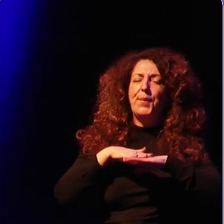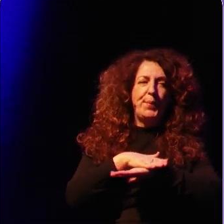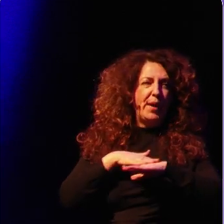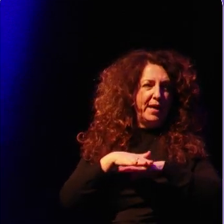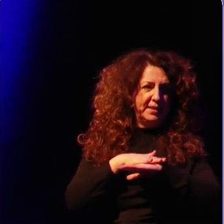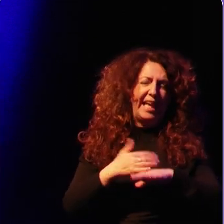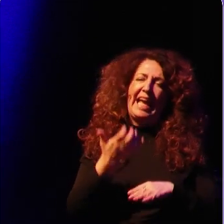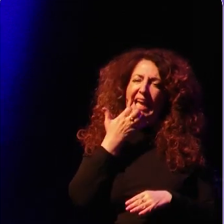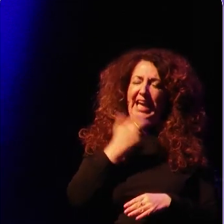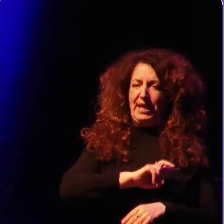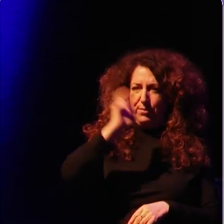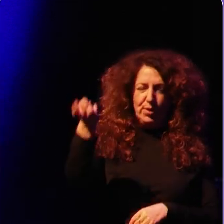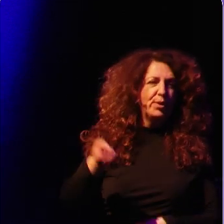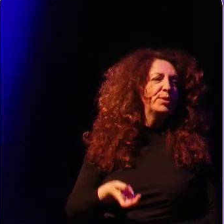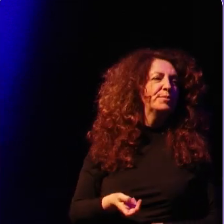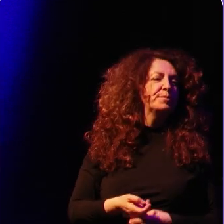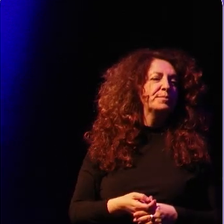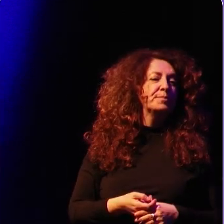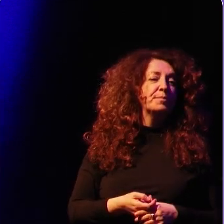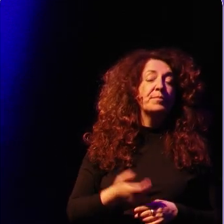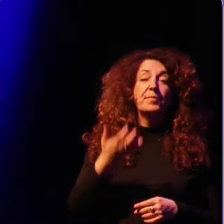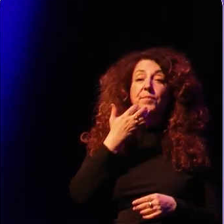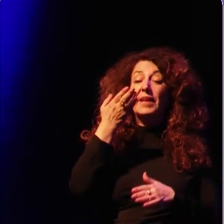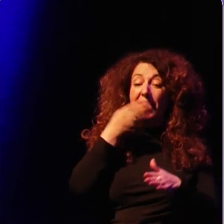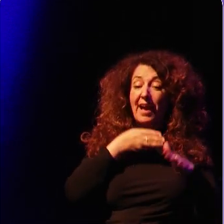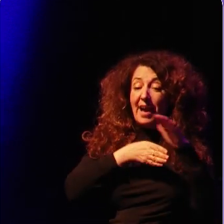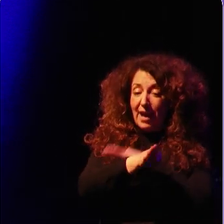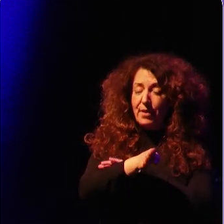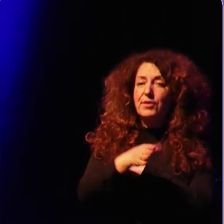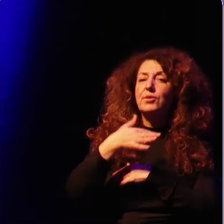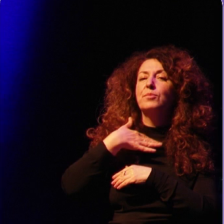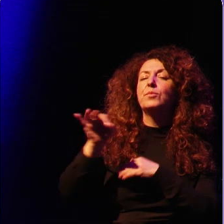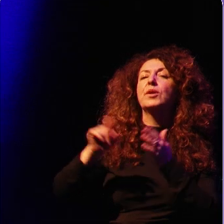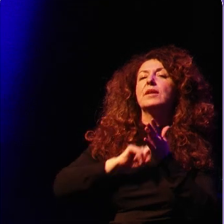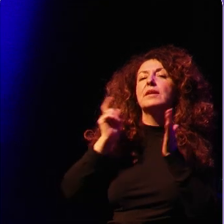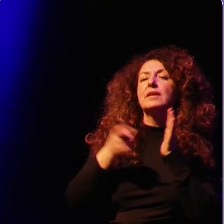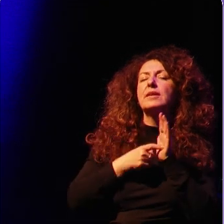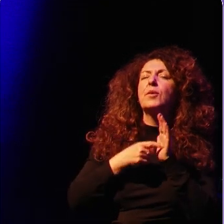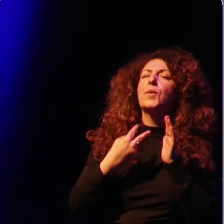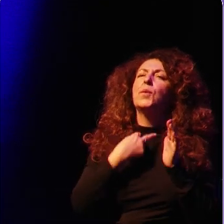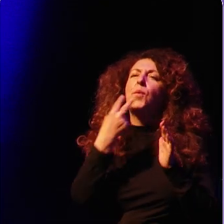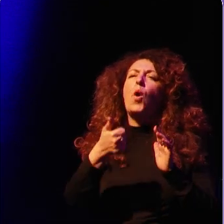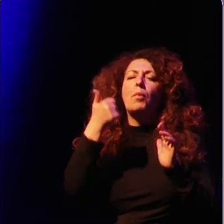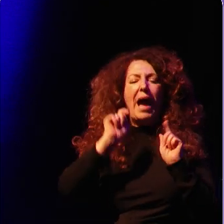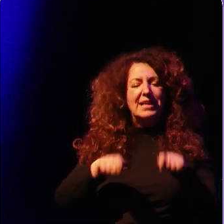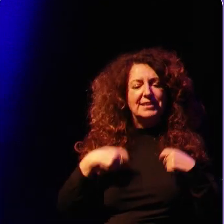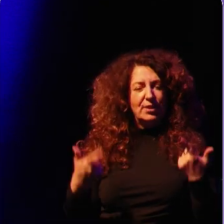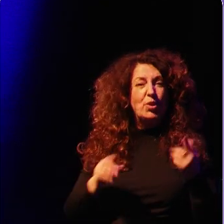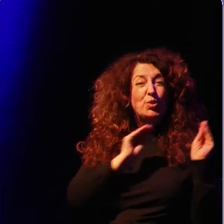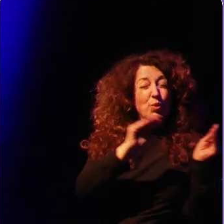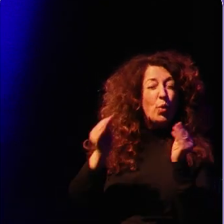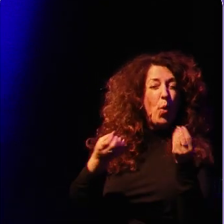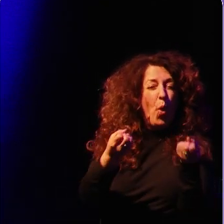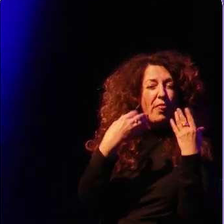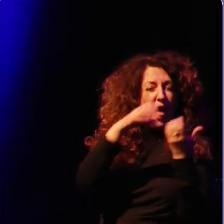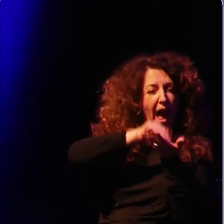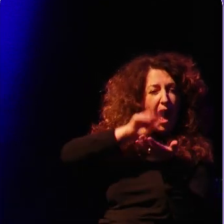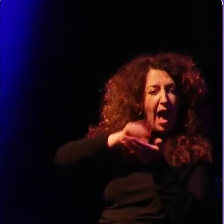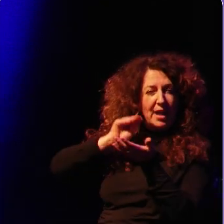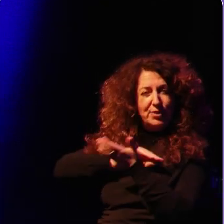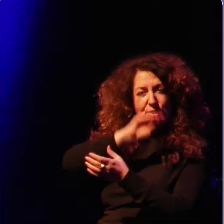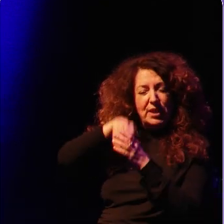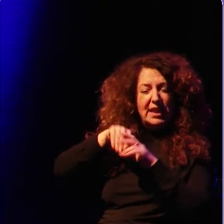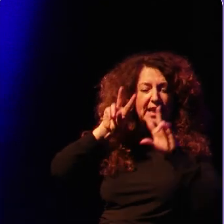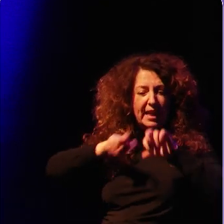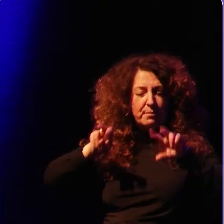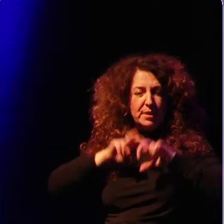Voy a dejar un ejemplo más y os voy a contar una cosa. Con el acceso completo podrás crear una voz aún más natural al incluir tus propios datos grabados en un estudio